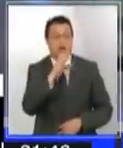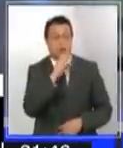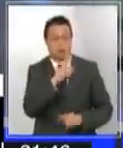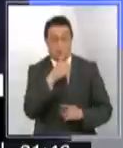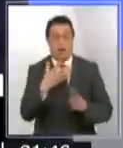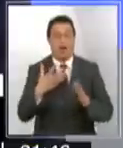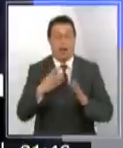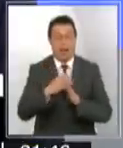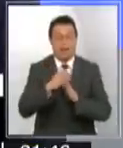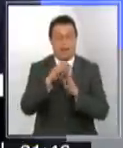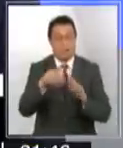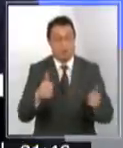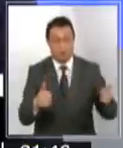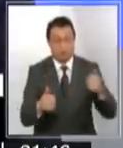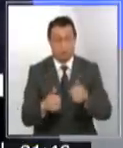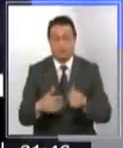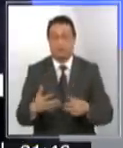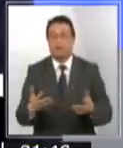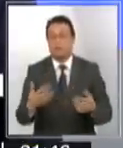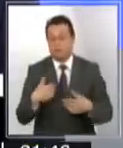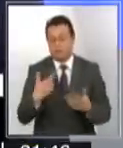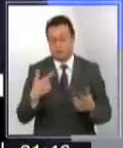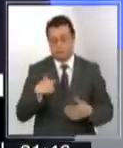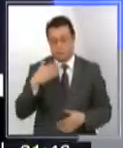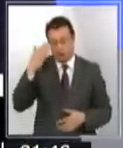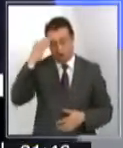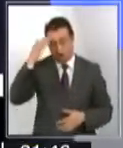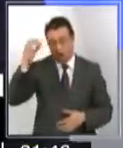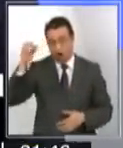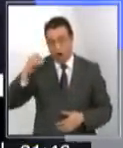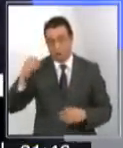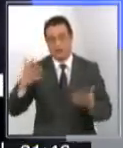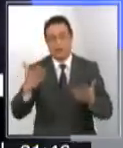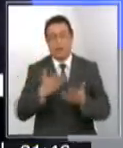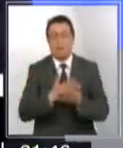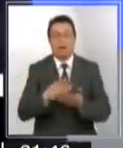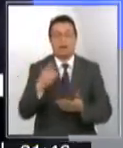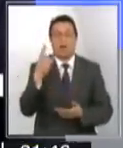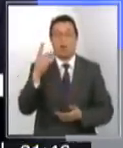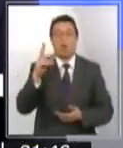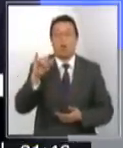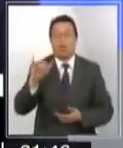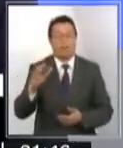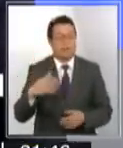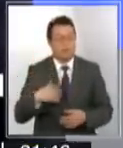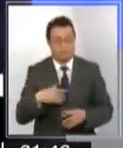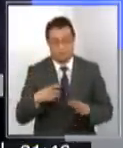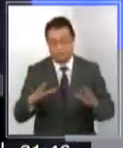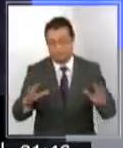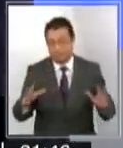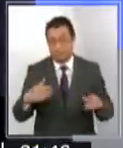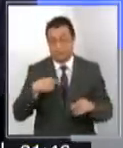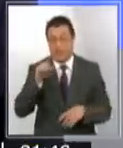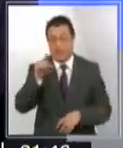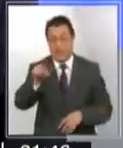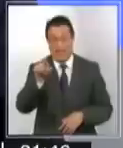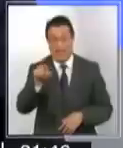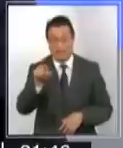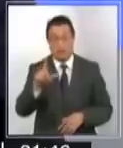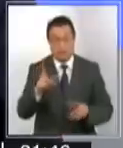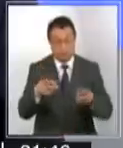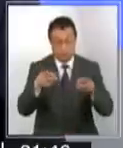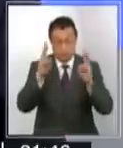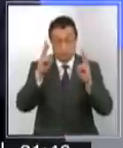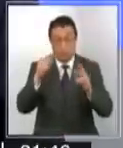las bambalinas? No quiero convertirme en un opinólogo de lo que ocurre en la UDI, pero claramente yo creo que ella, con el legítimo derecho